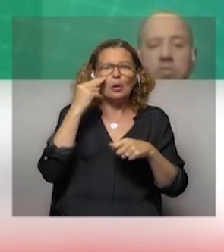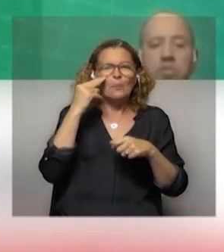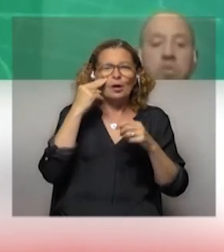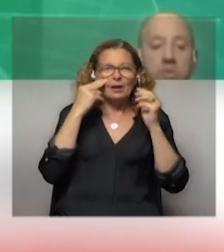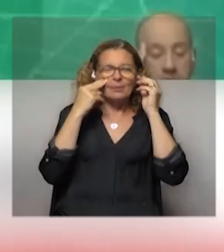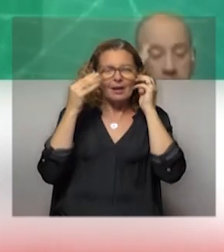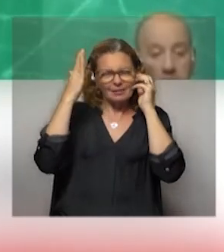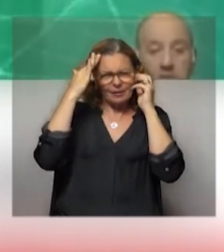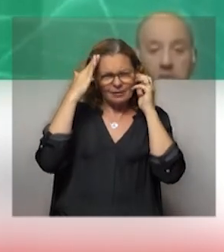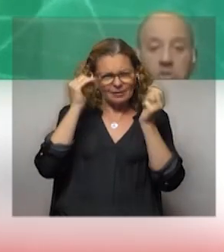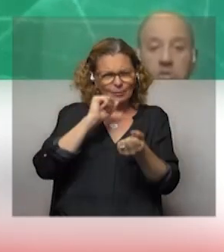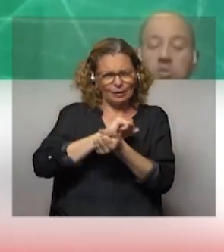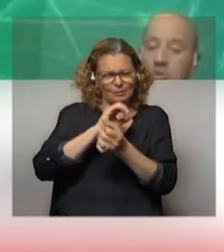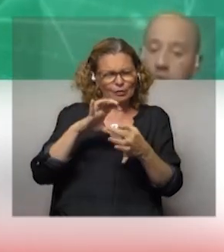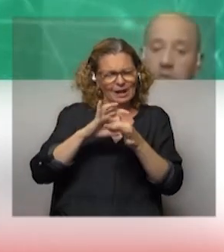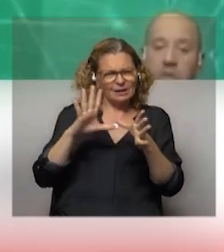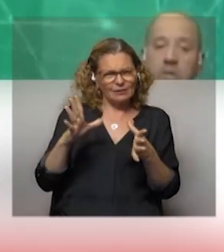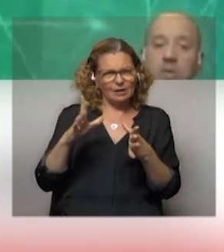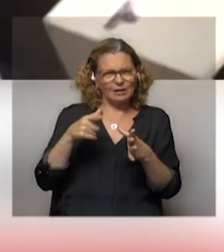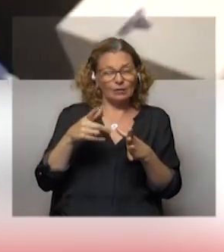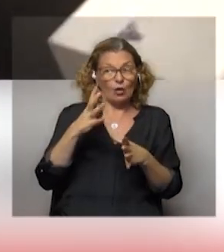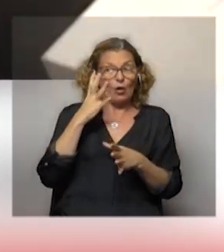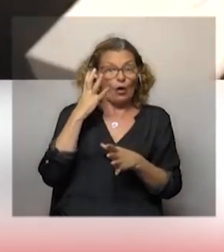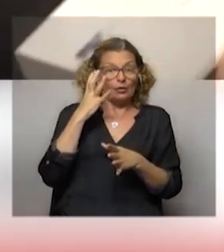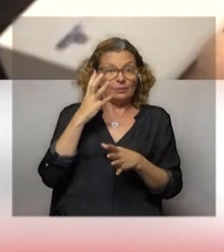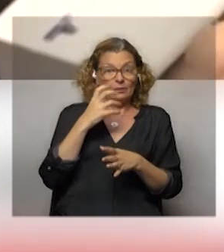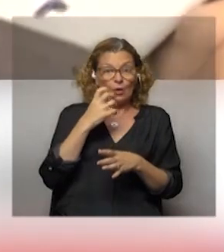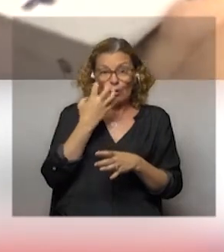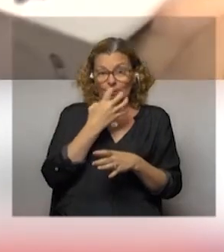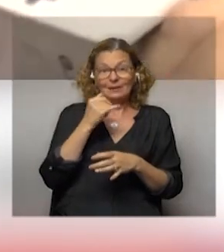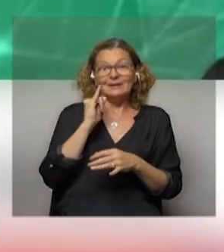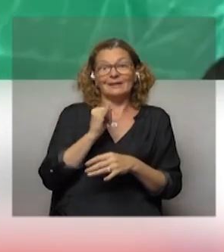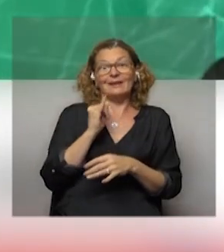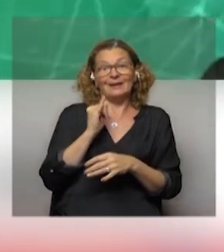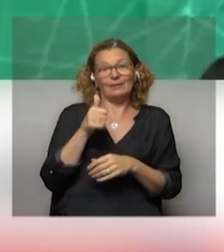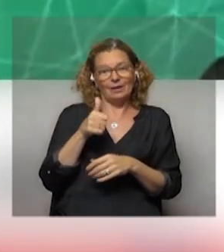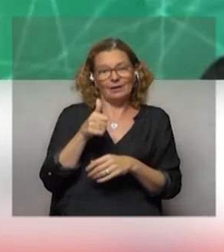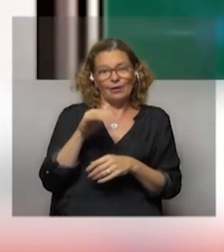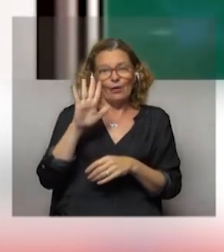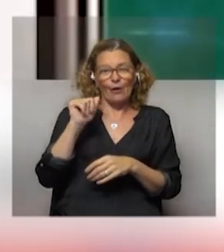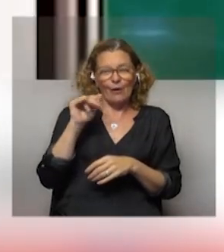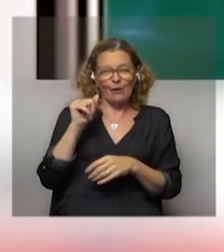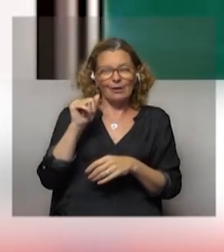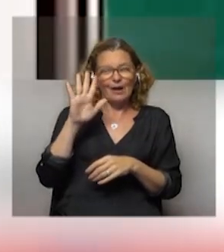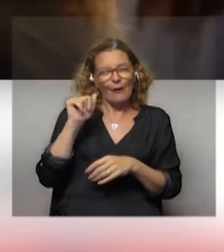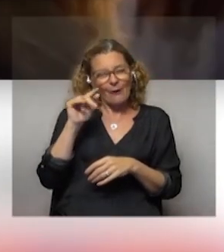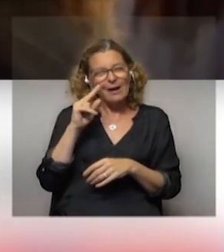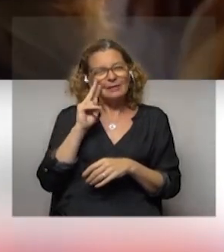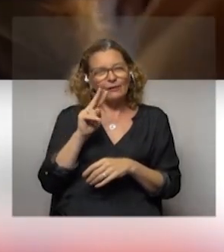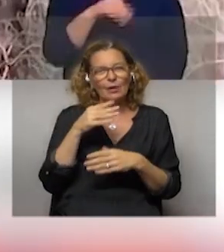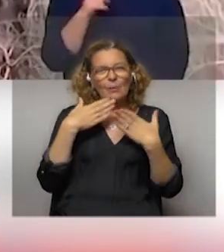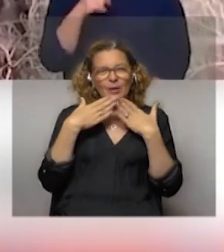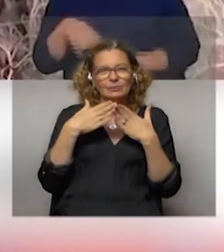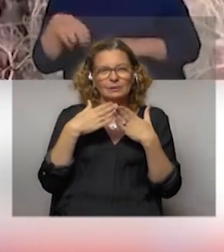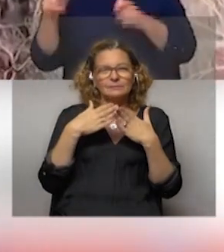saber si sigue detenido o si lo liberaron lo cual sería terrible Hola te averiguo Hola te averiguo